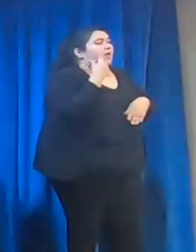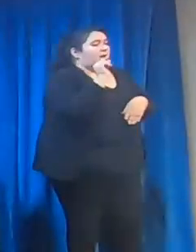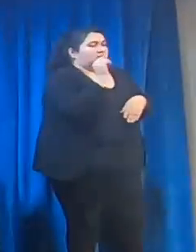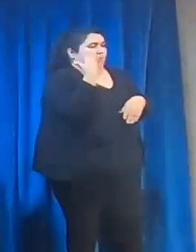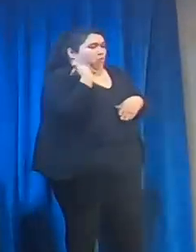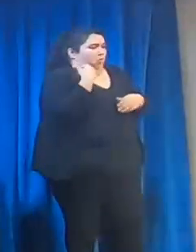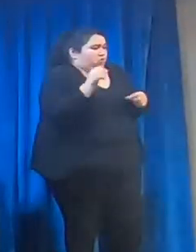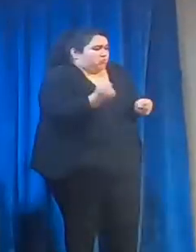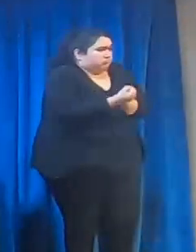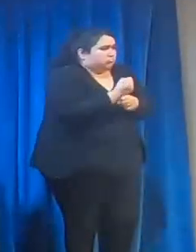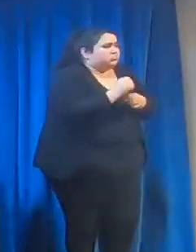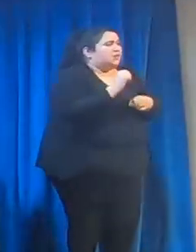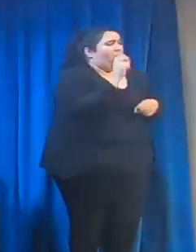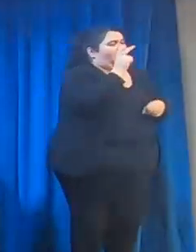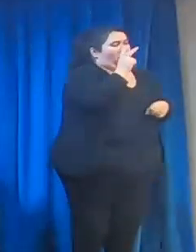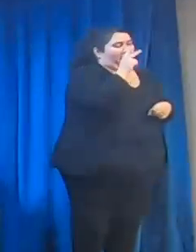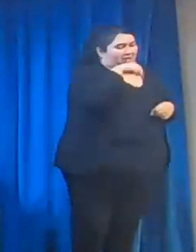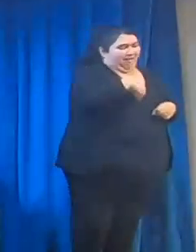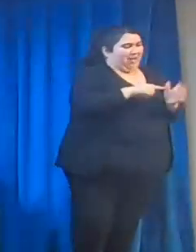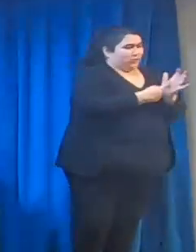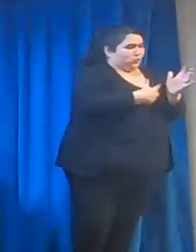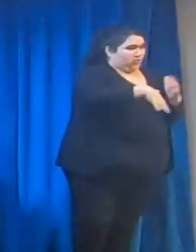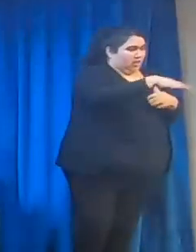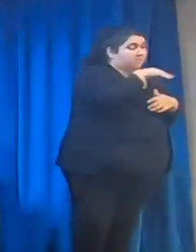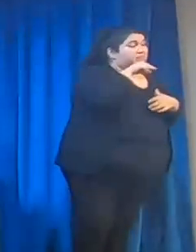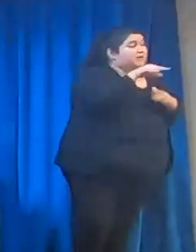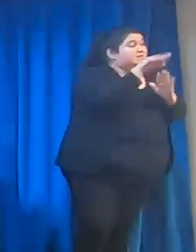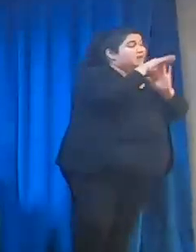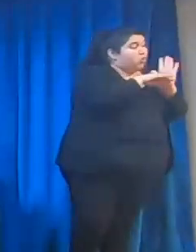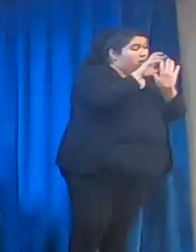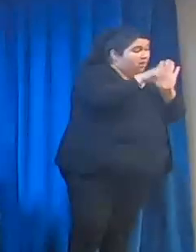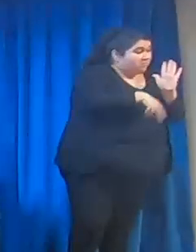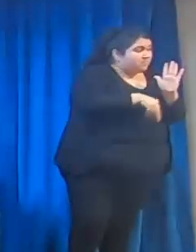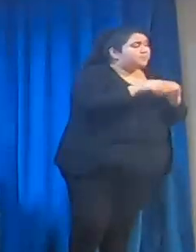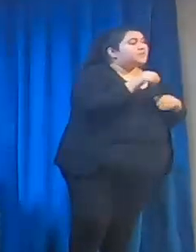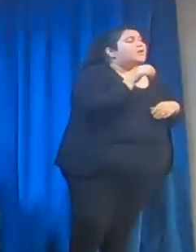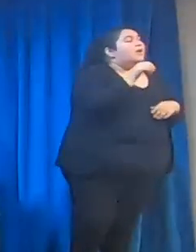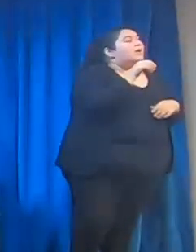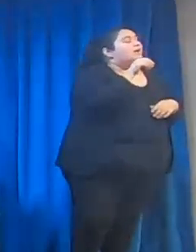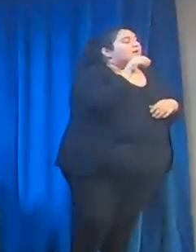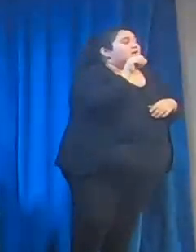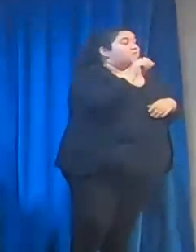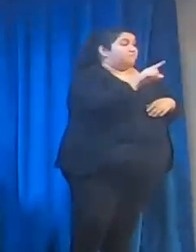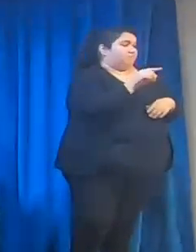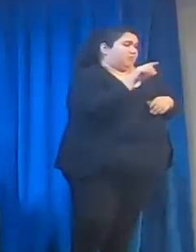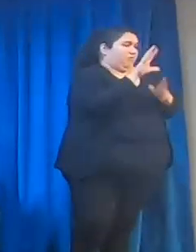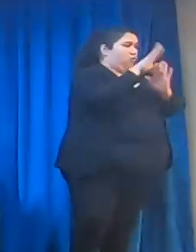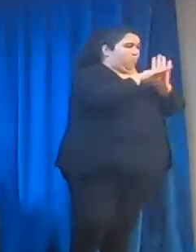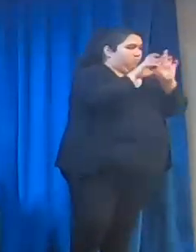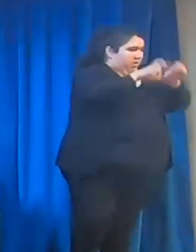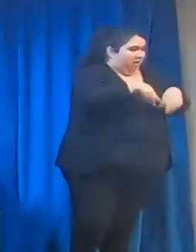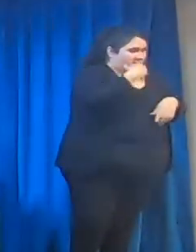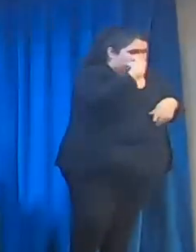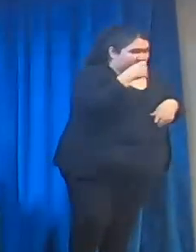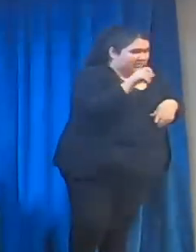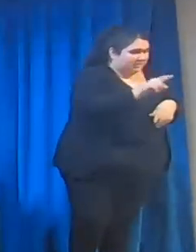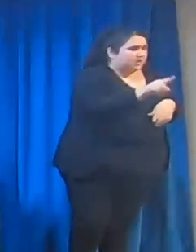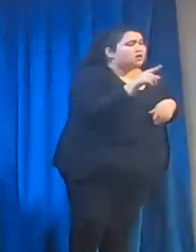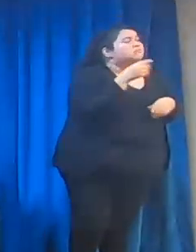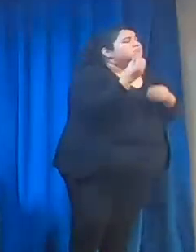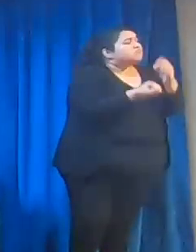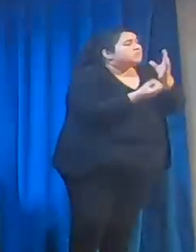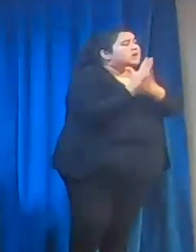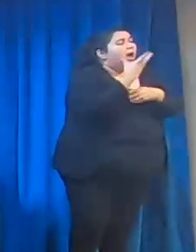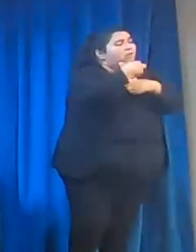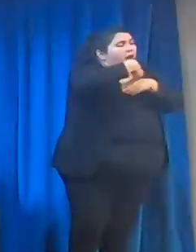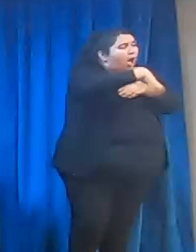establecido en la Ciudad de Buenos Aires, y ese programa se llamaba Deserción Cero, ¿no? Eran unas organizaciones que se crearon en